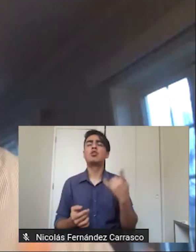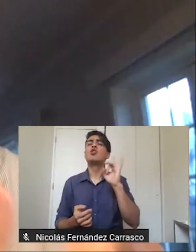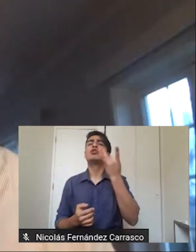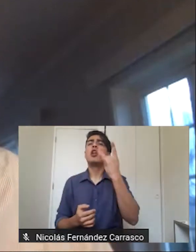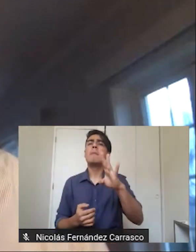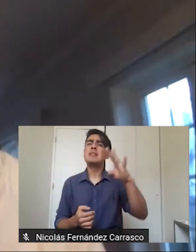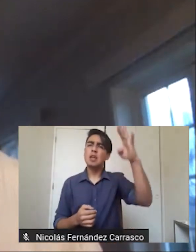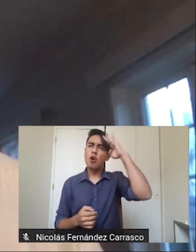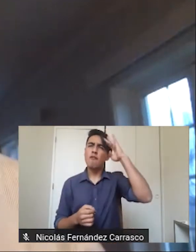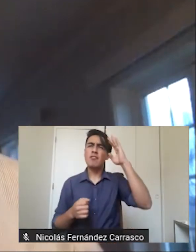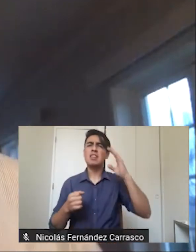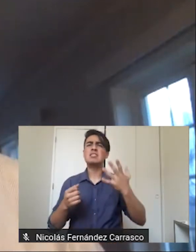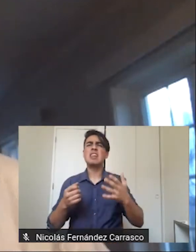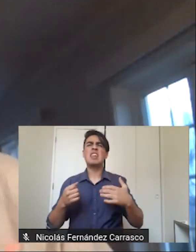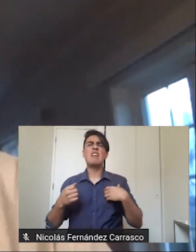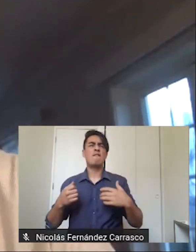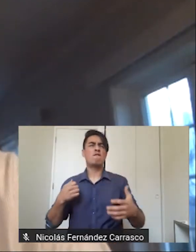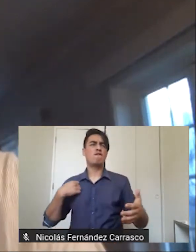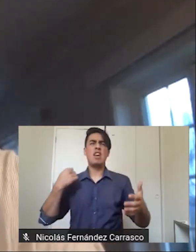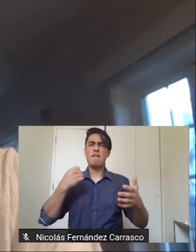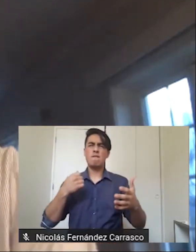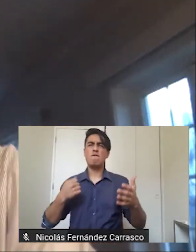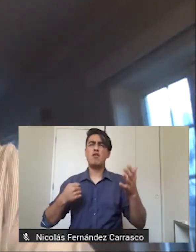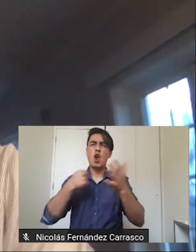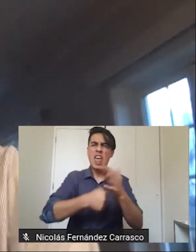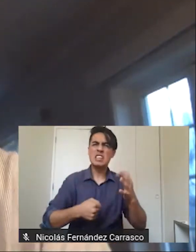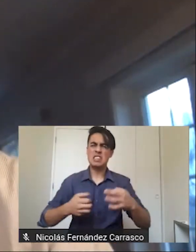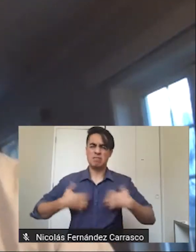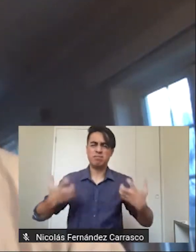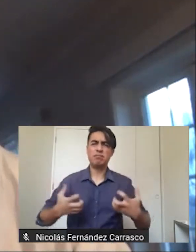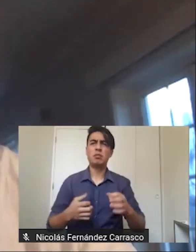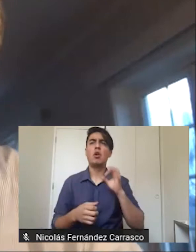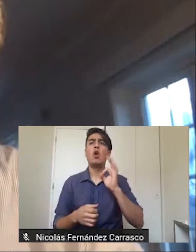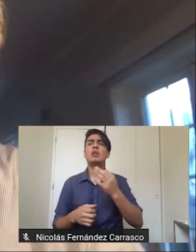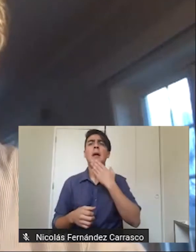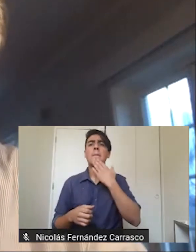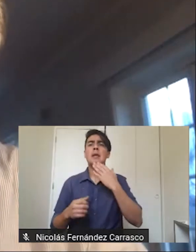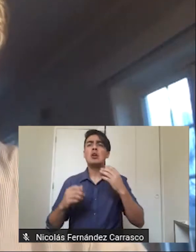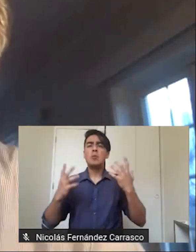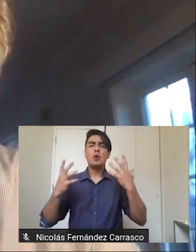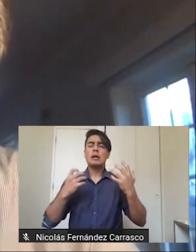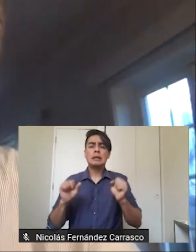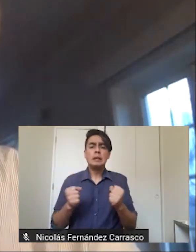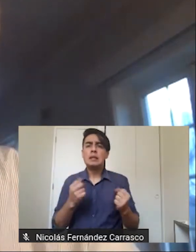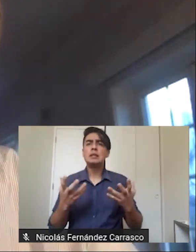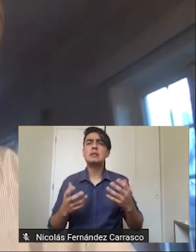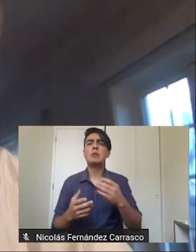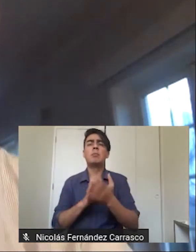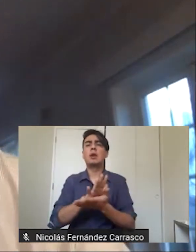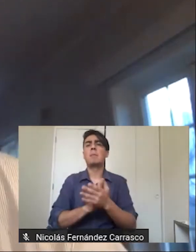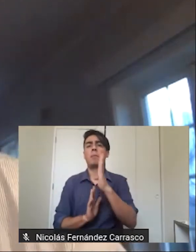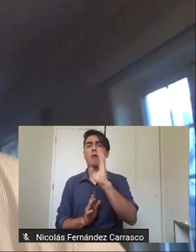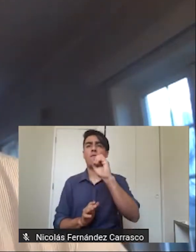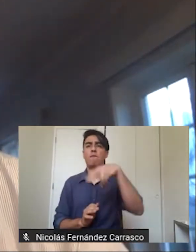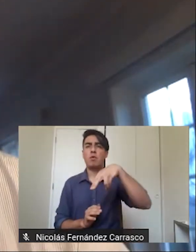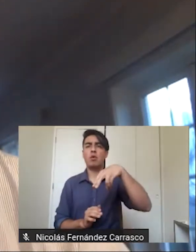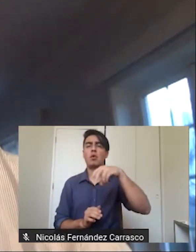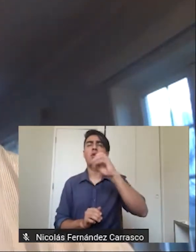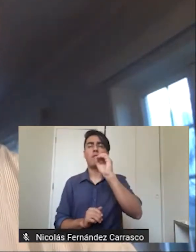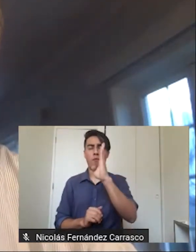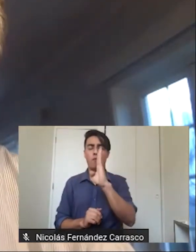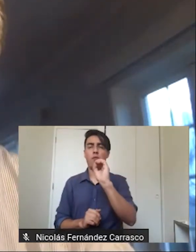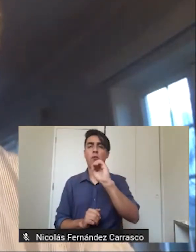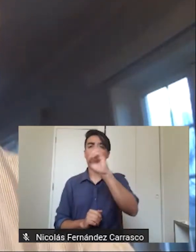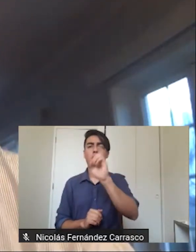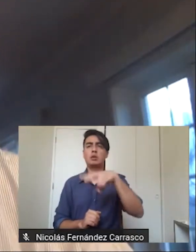violencia, sin mayores crisis, o puede ser crisis terribles como, por ejemplo, en Bosnia, en Croacia, en otros lugares.